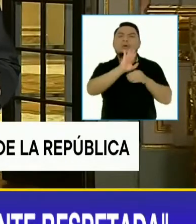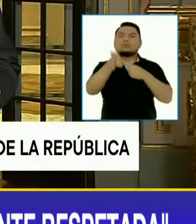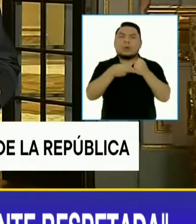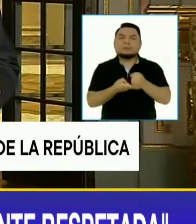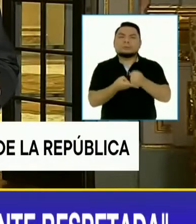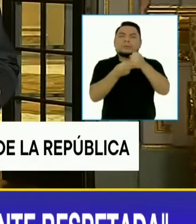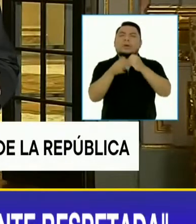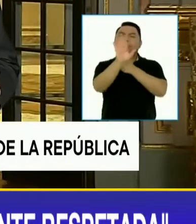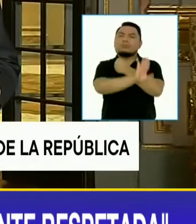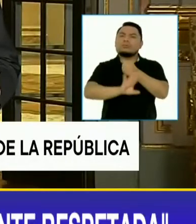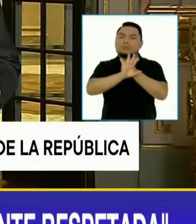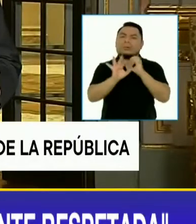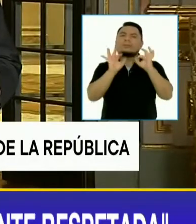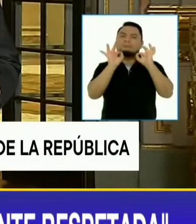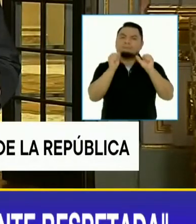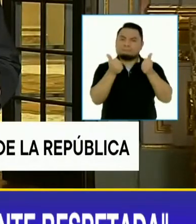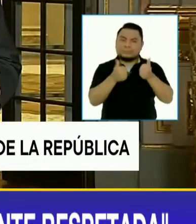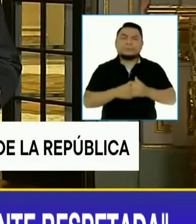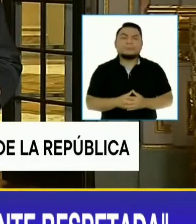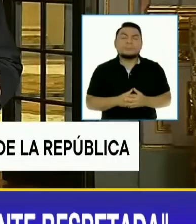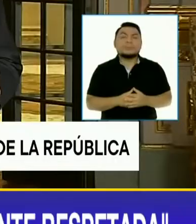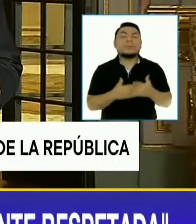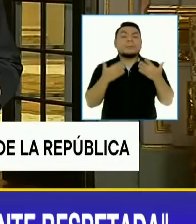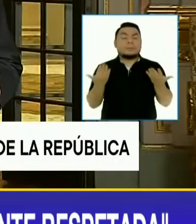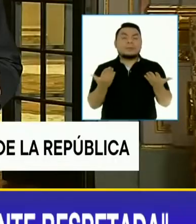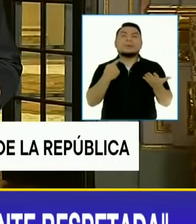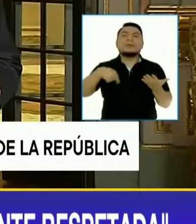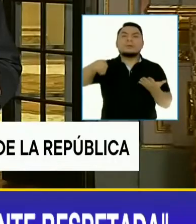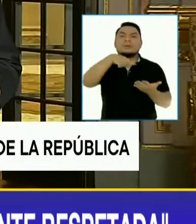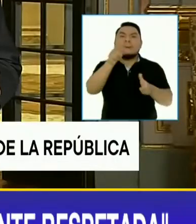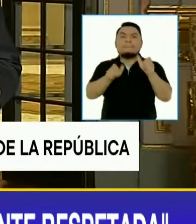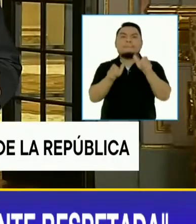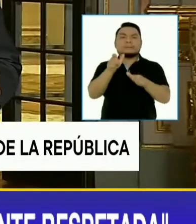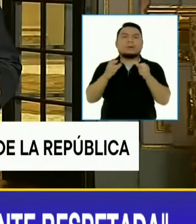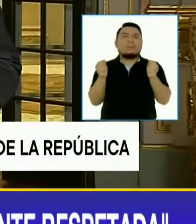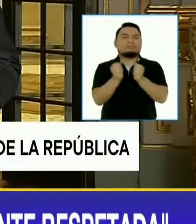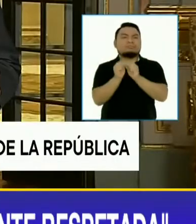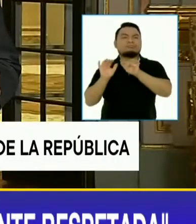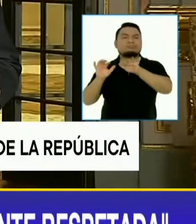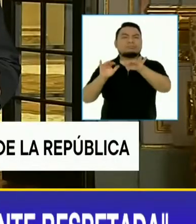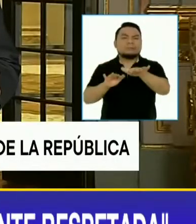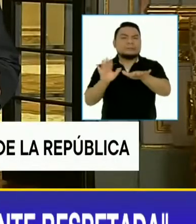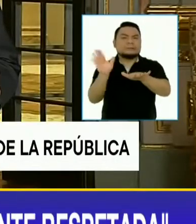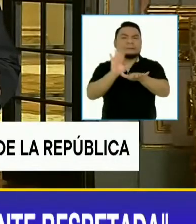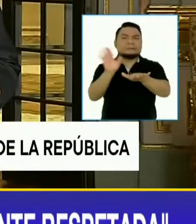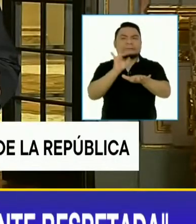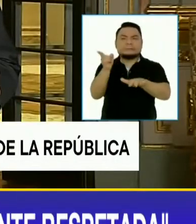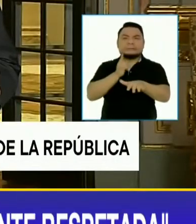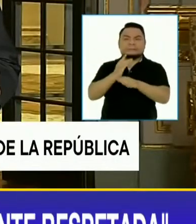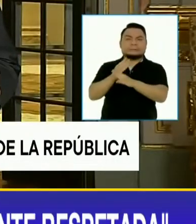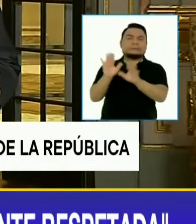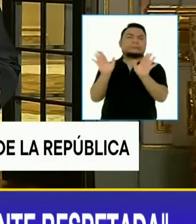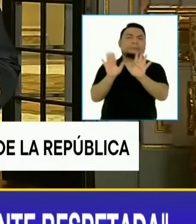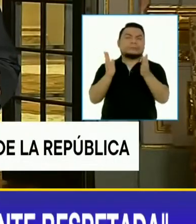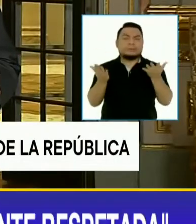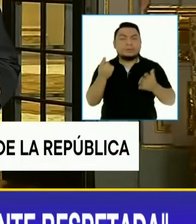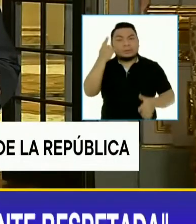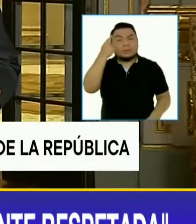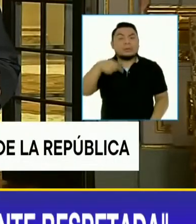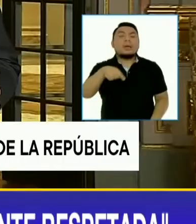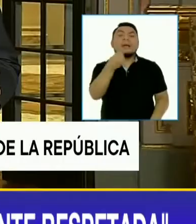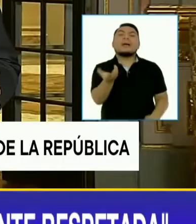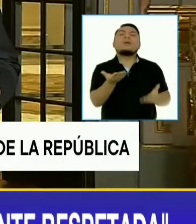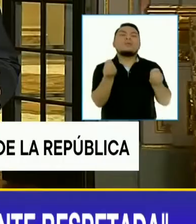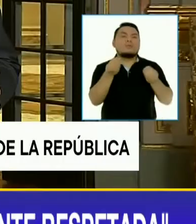se desarrolle con las dificultades propias de una pandemia. Por ejemplo, en el caso de los locales de votación, de 4.500 que